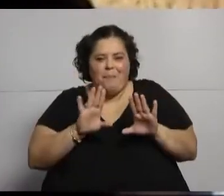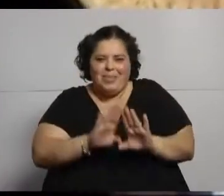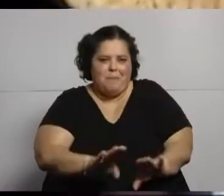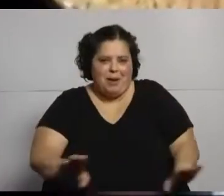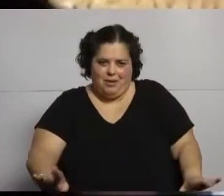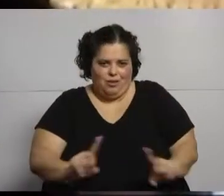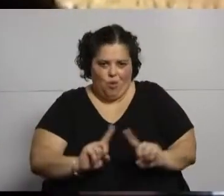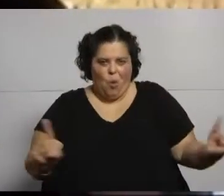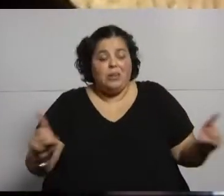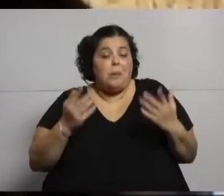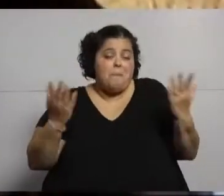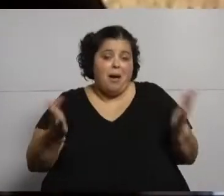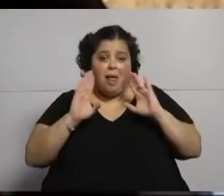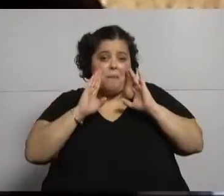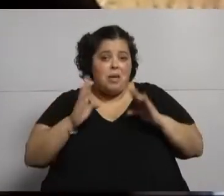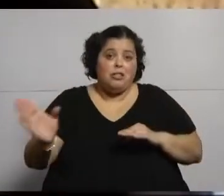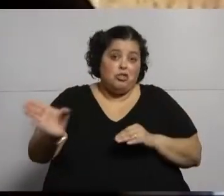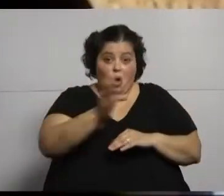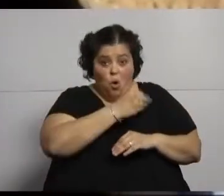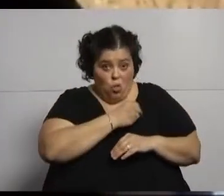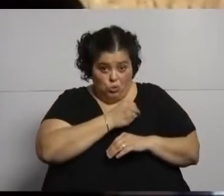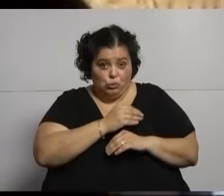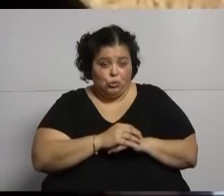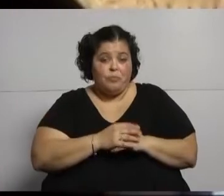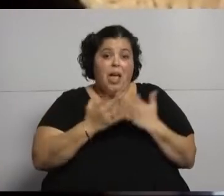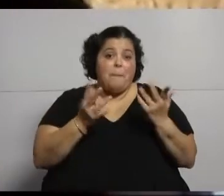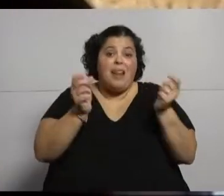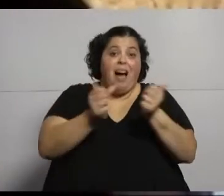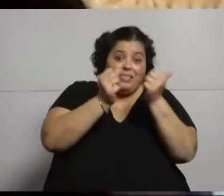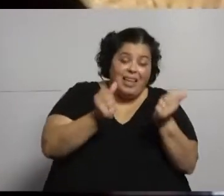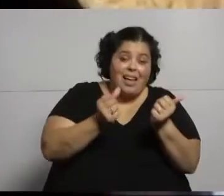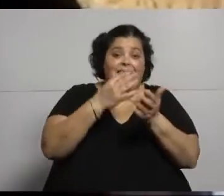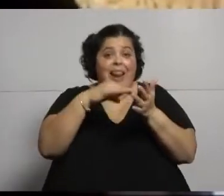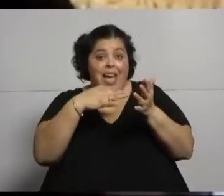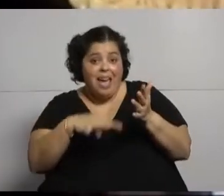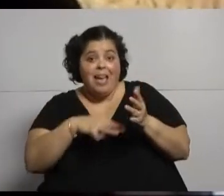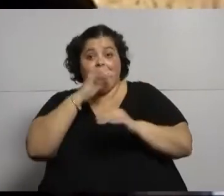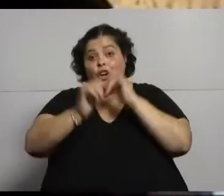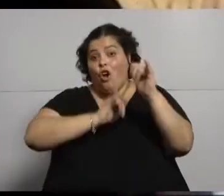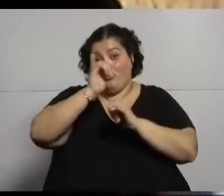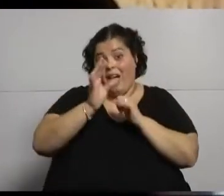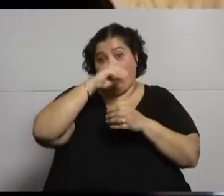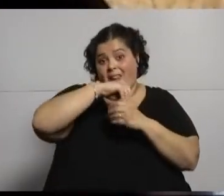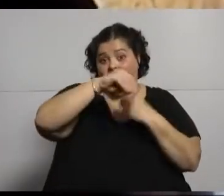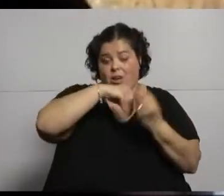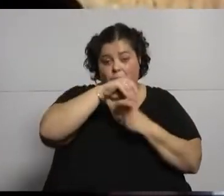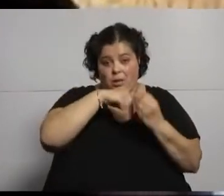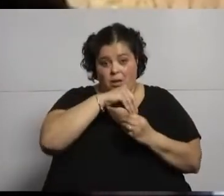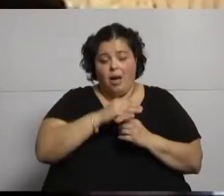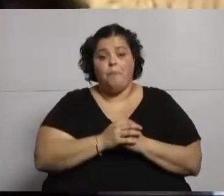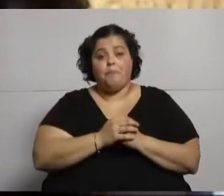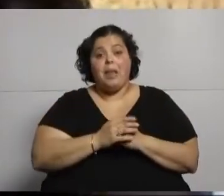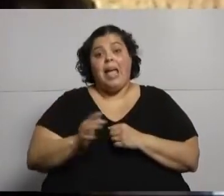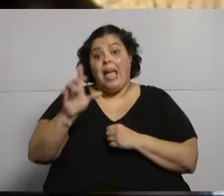de grandes y chicos. Es un material para hacer y leer y contar en familia. En cuanto al